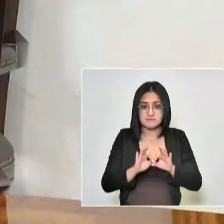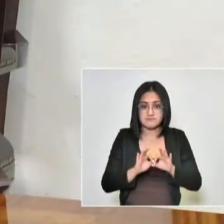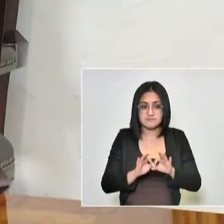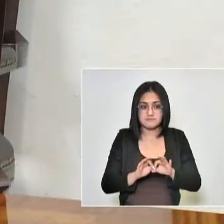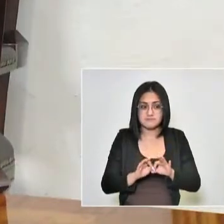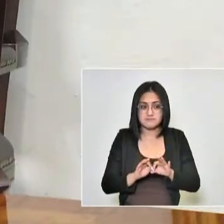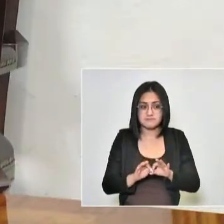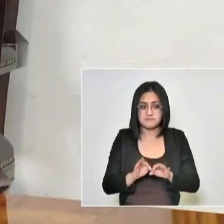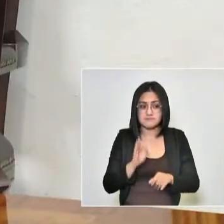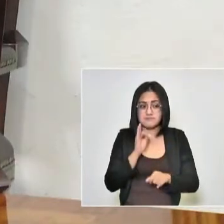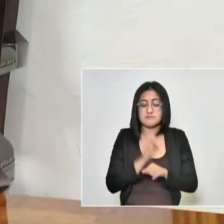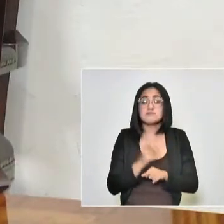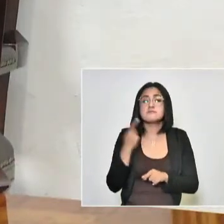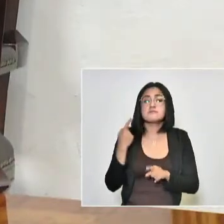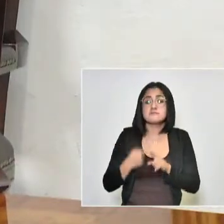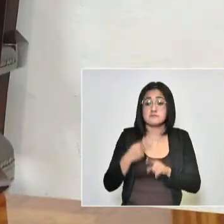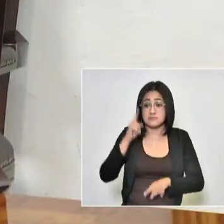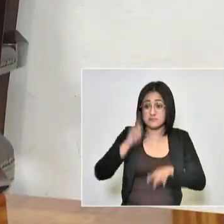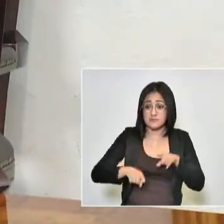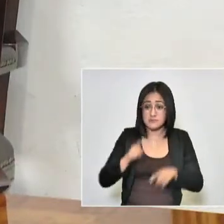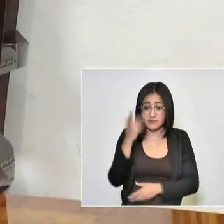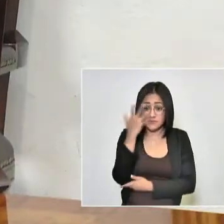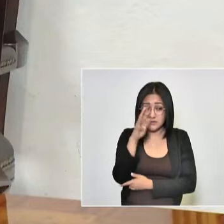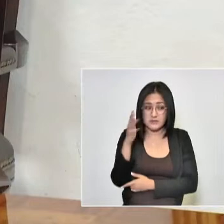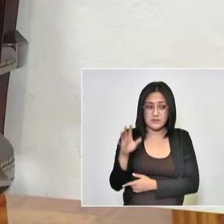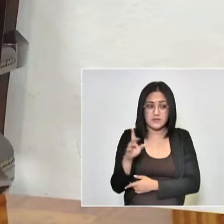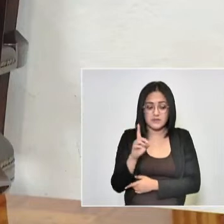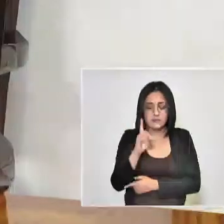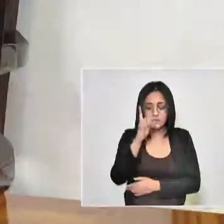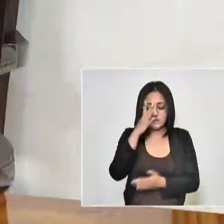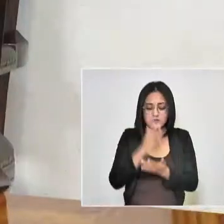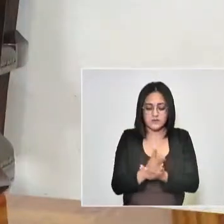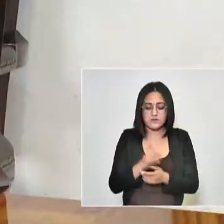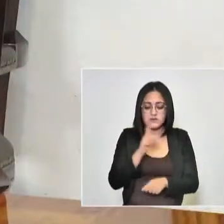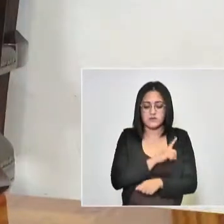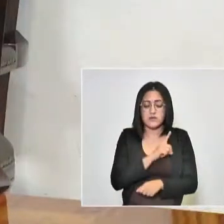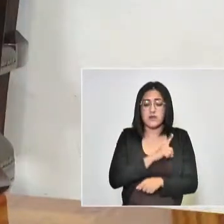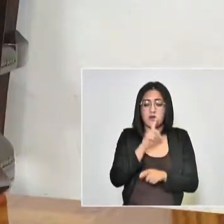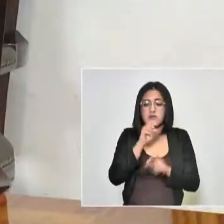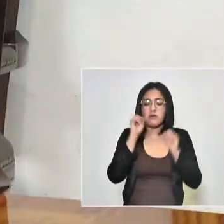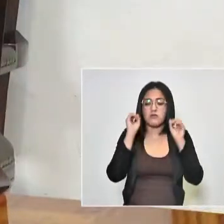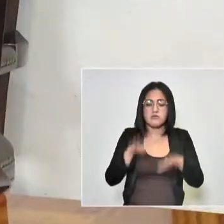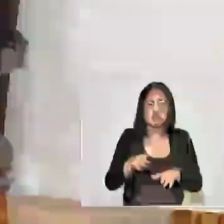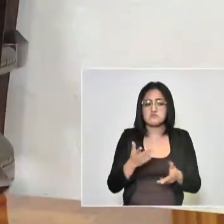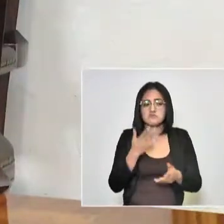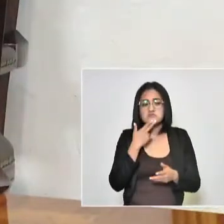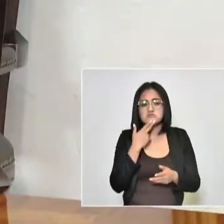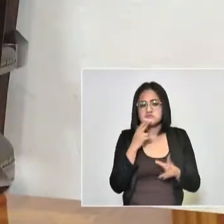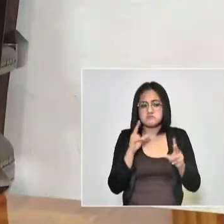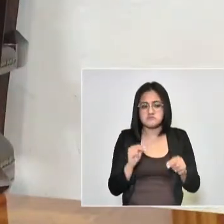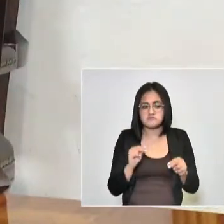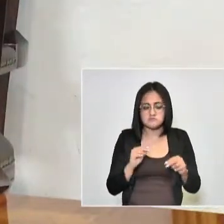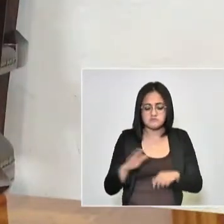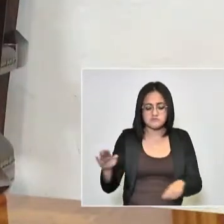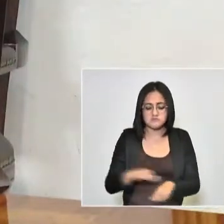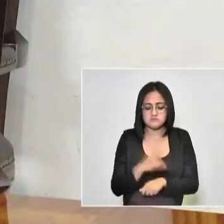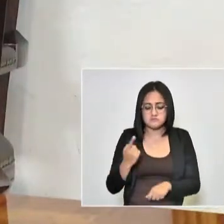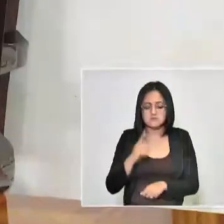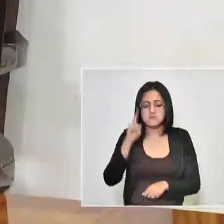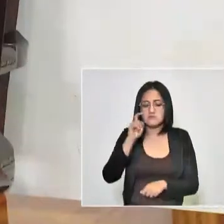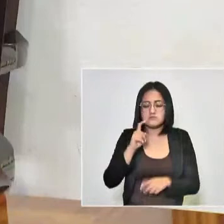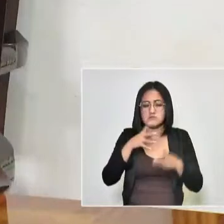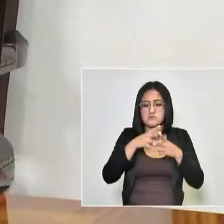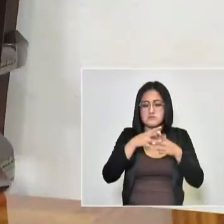la irradiación de un incendio es tan potente que solo arrojar agua no sirve de nada porque el agua se